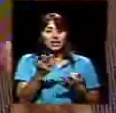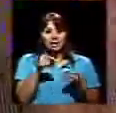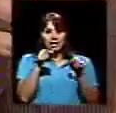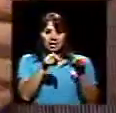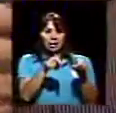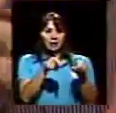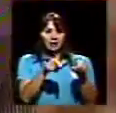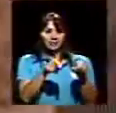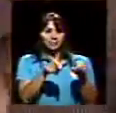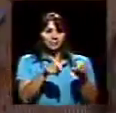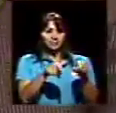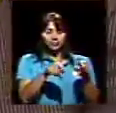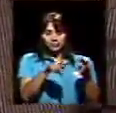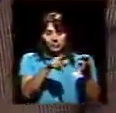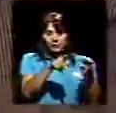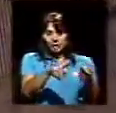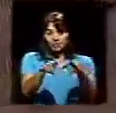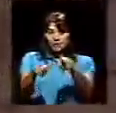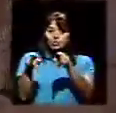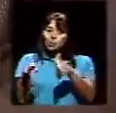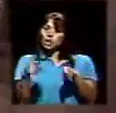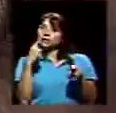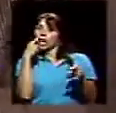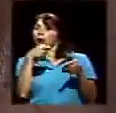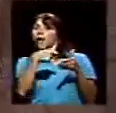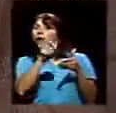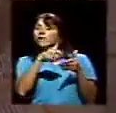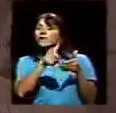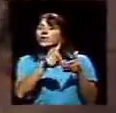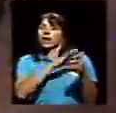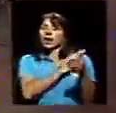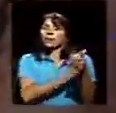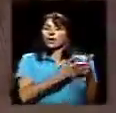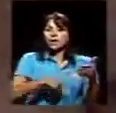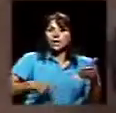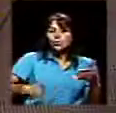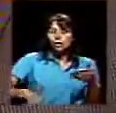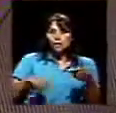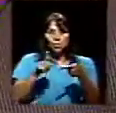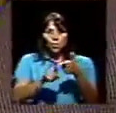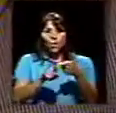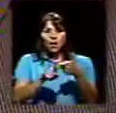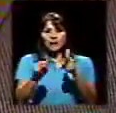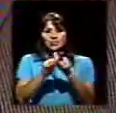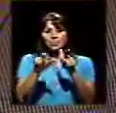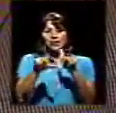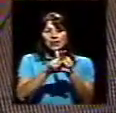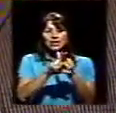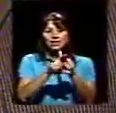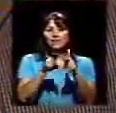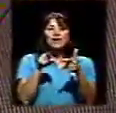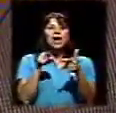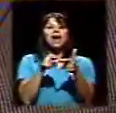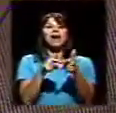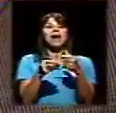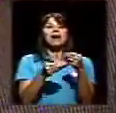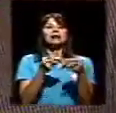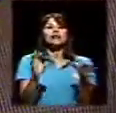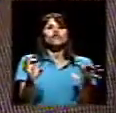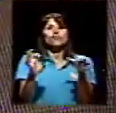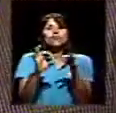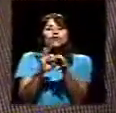da al Poder Ejecutivo, a la Asamblea Legislativa, en relación con el significado de las elecciones locales. Mientras